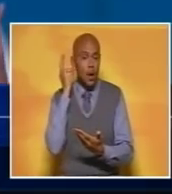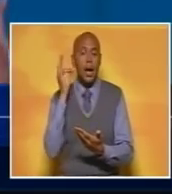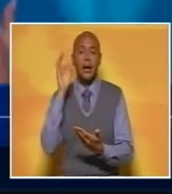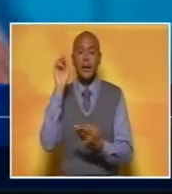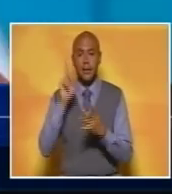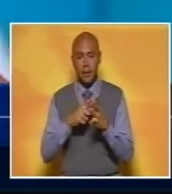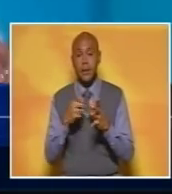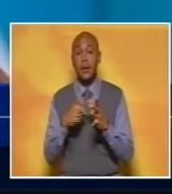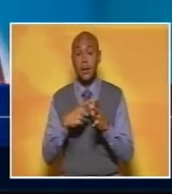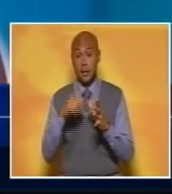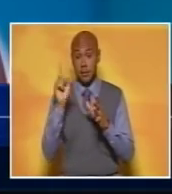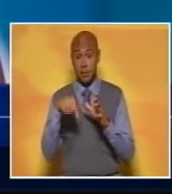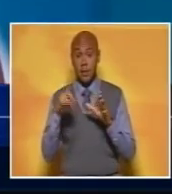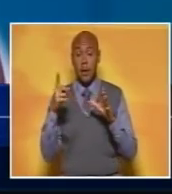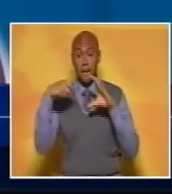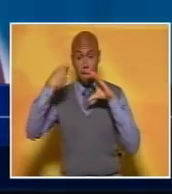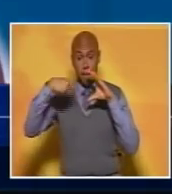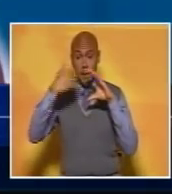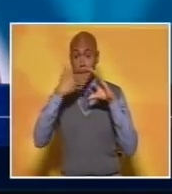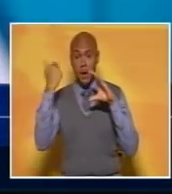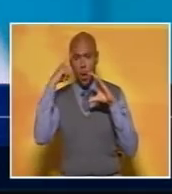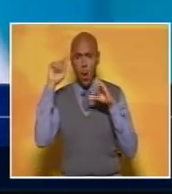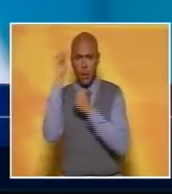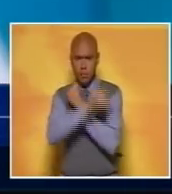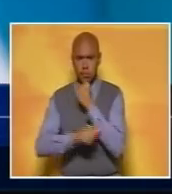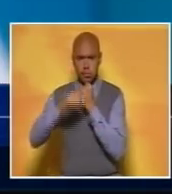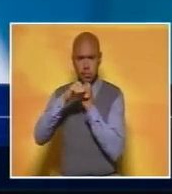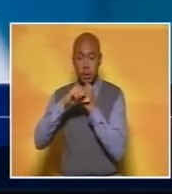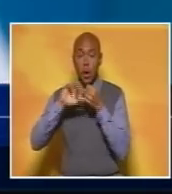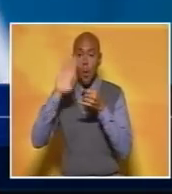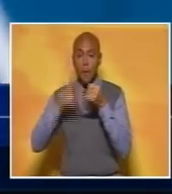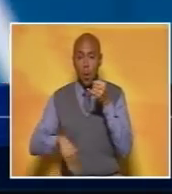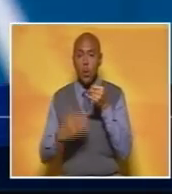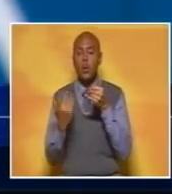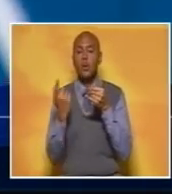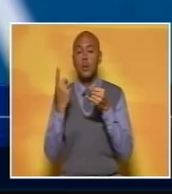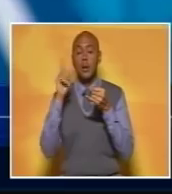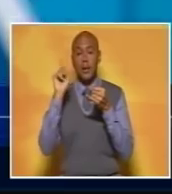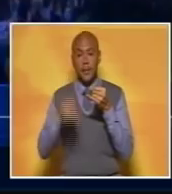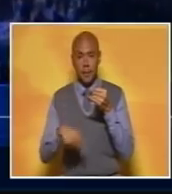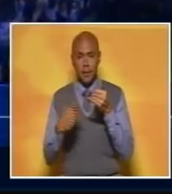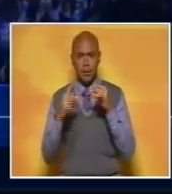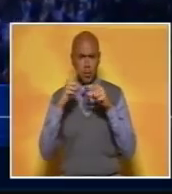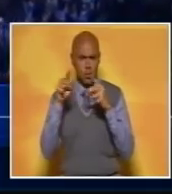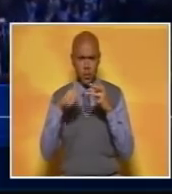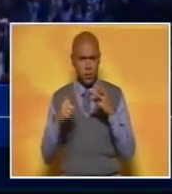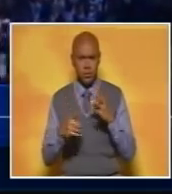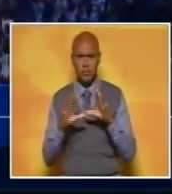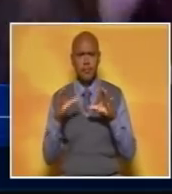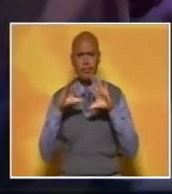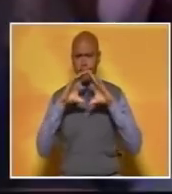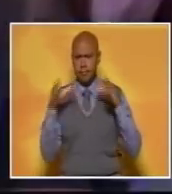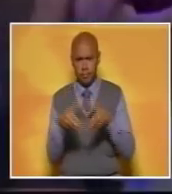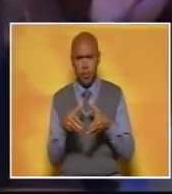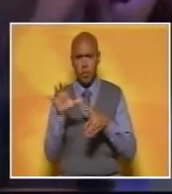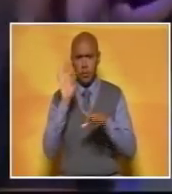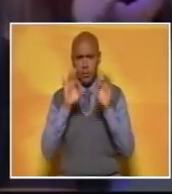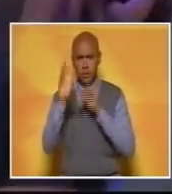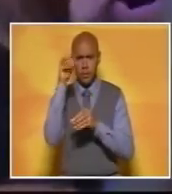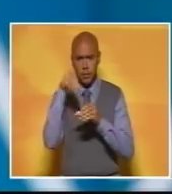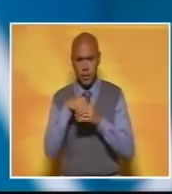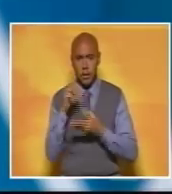Camila Cabello, mejor película Avengers Endgame, mejor reality show Keeping Up with the Kardashians, entre otros ganadores.